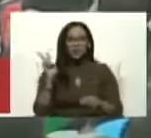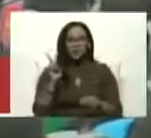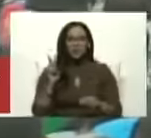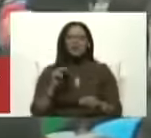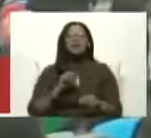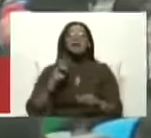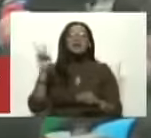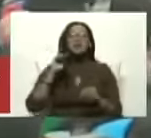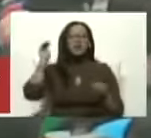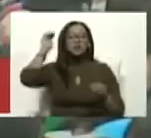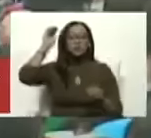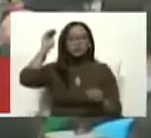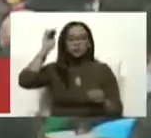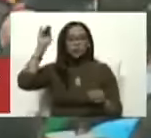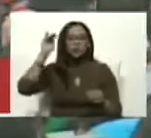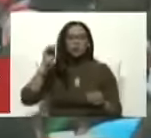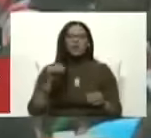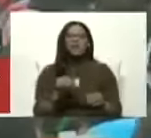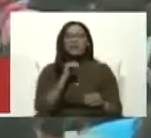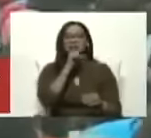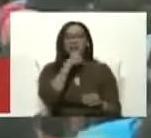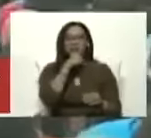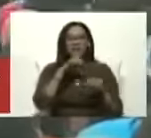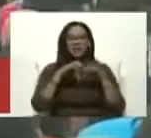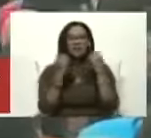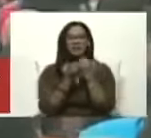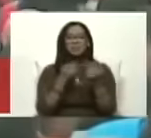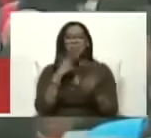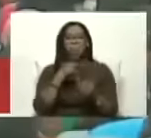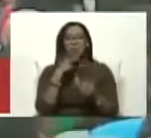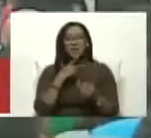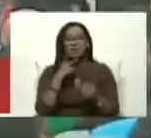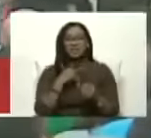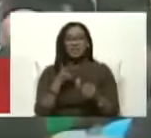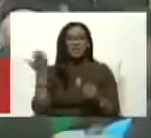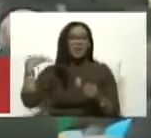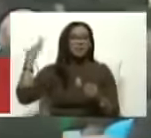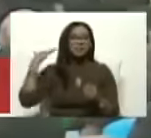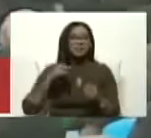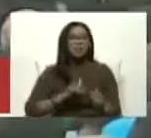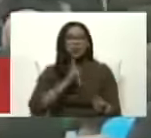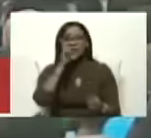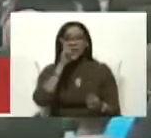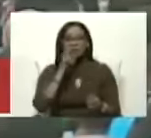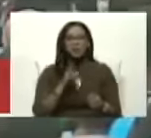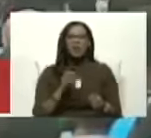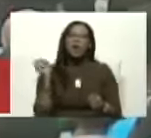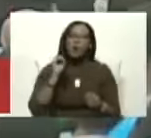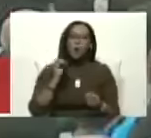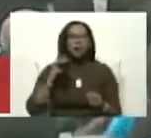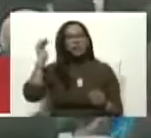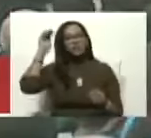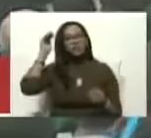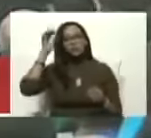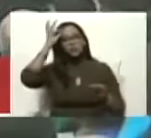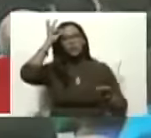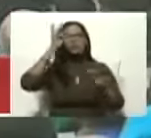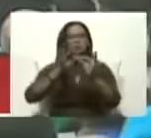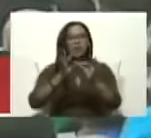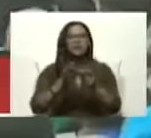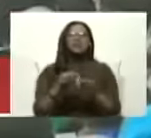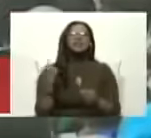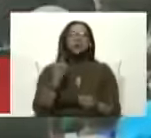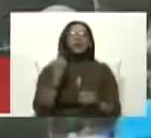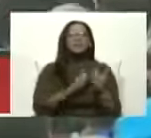del futuro. ¿Es la vieja clase política? ¿Es ese pasado nefasto? ¿O es la esperanza y el gran futuro que